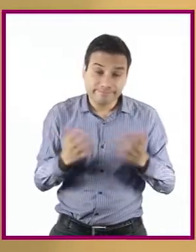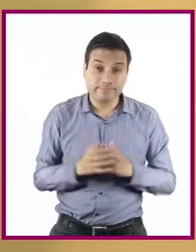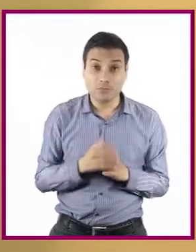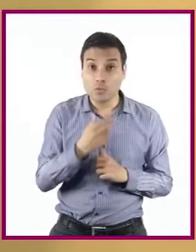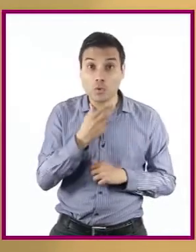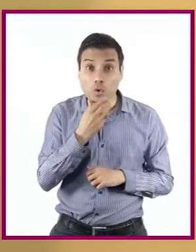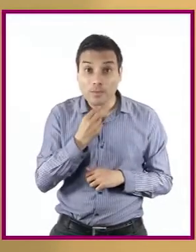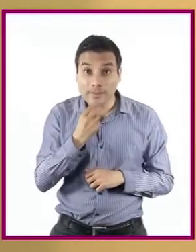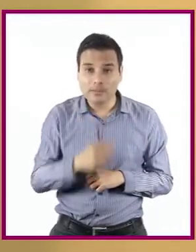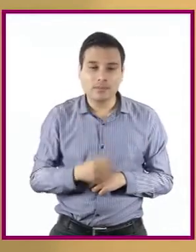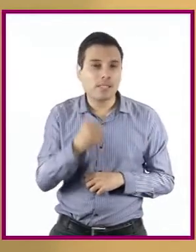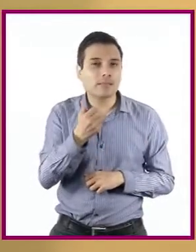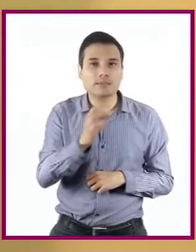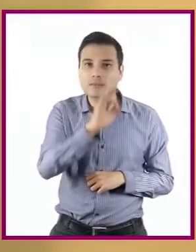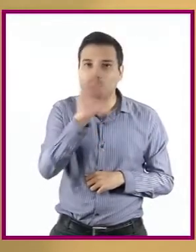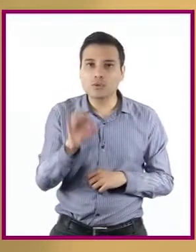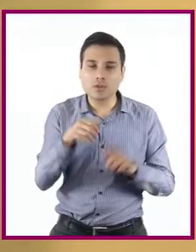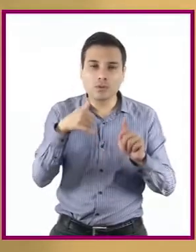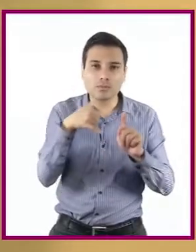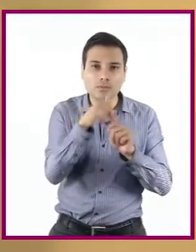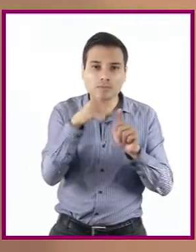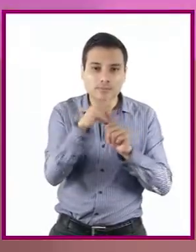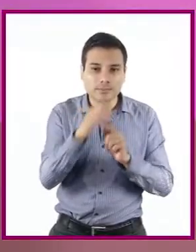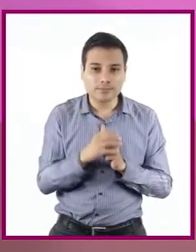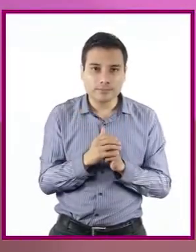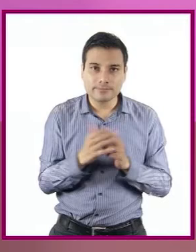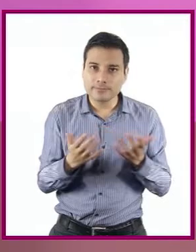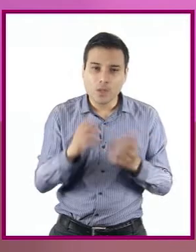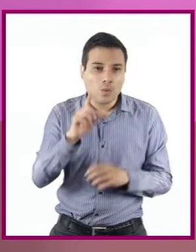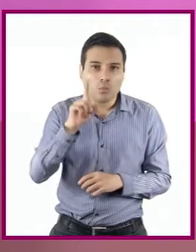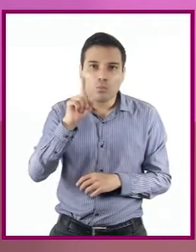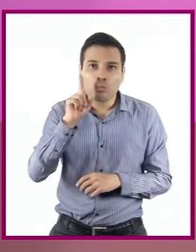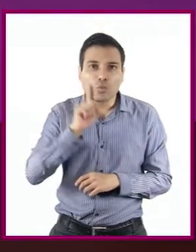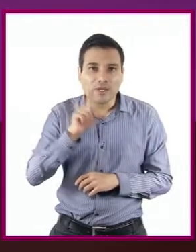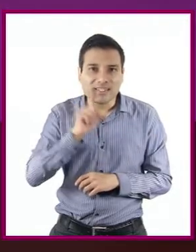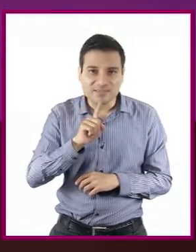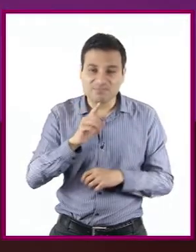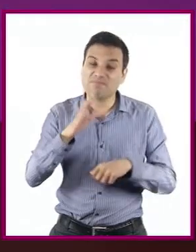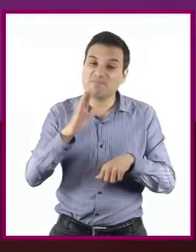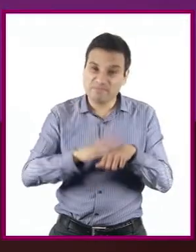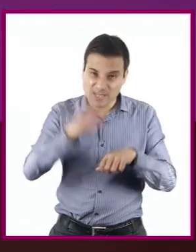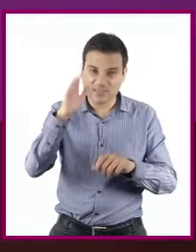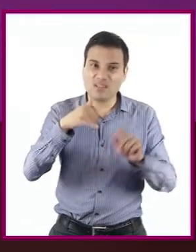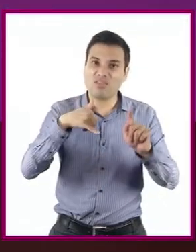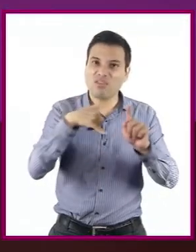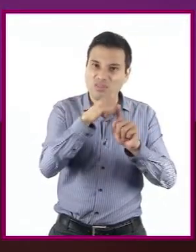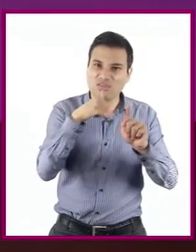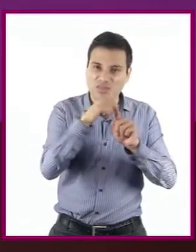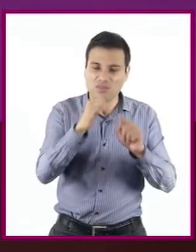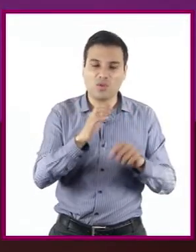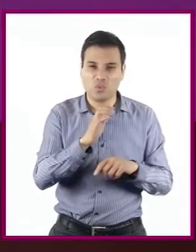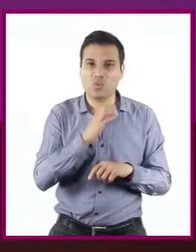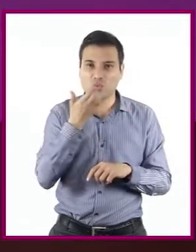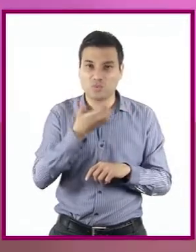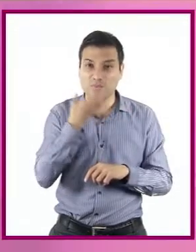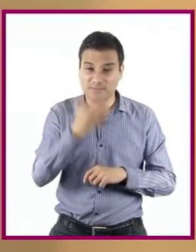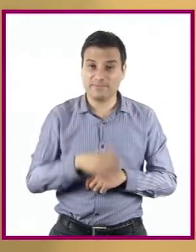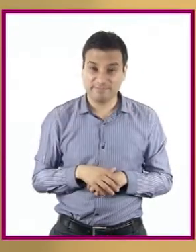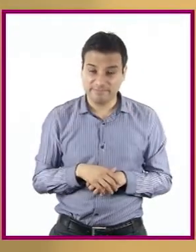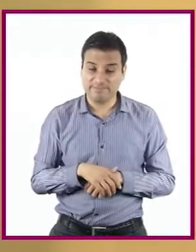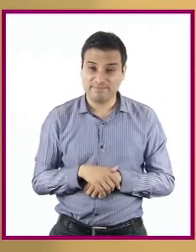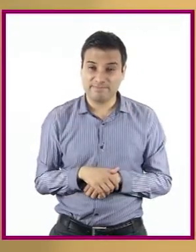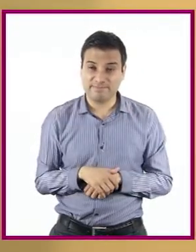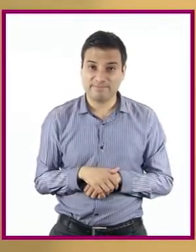masculina solo el 6%. Por tanto, las mujeres son más propensas a ser víctimas de acoso y hostigamientos